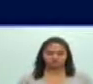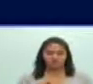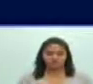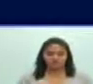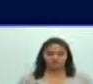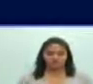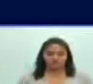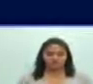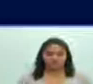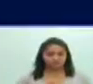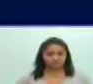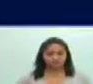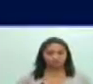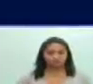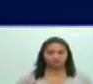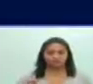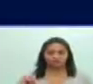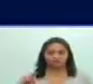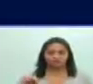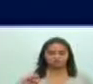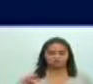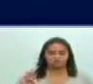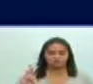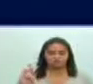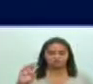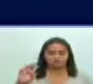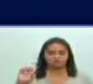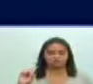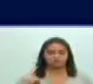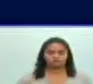a los pronombres.